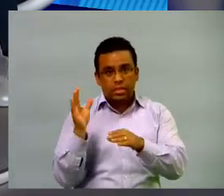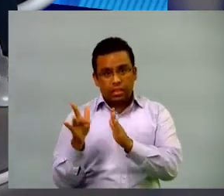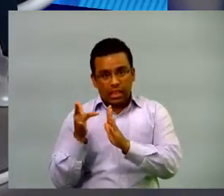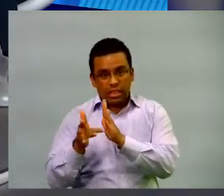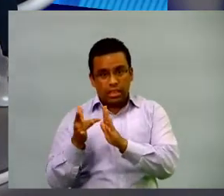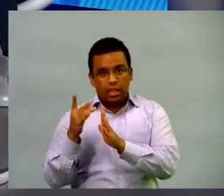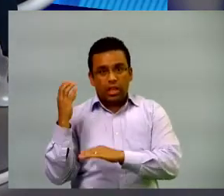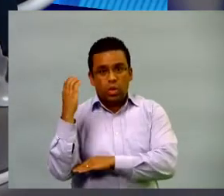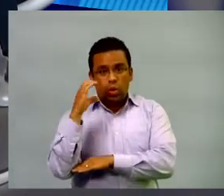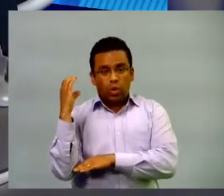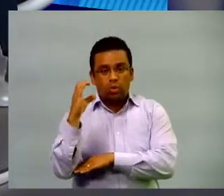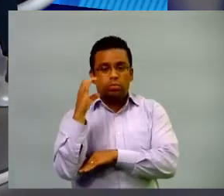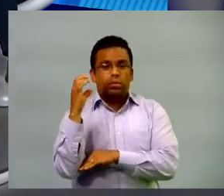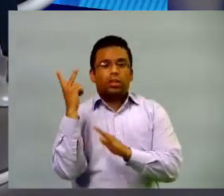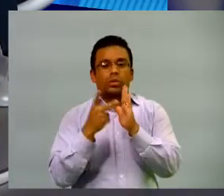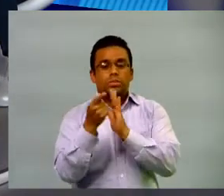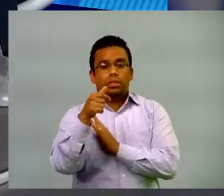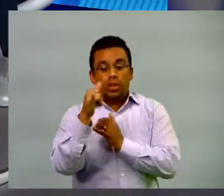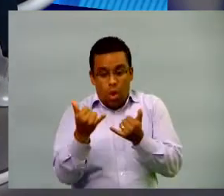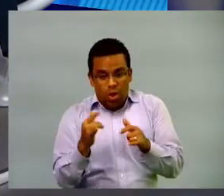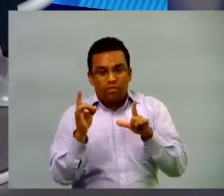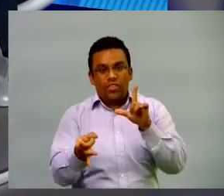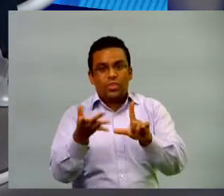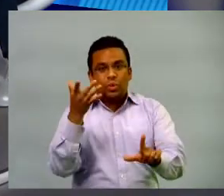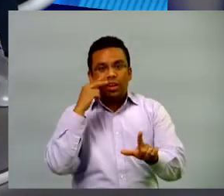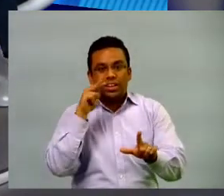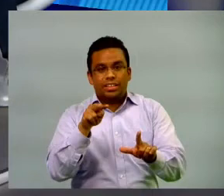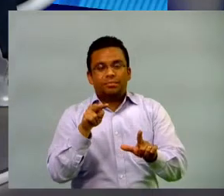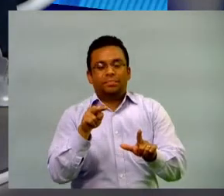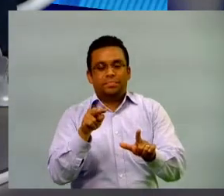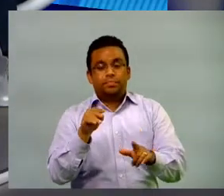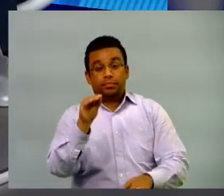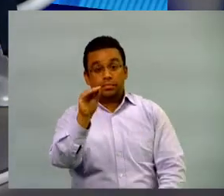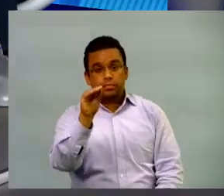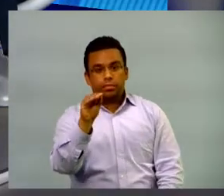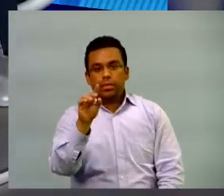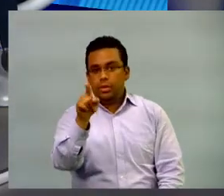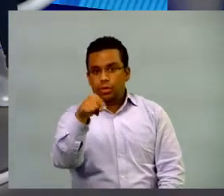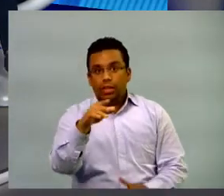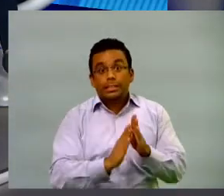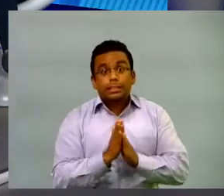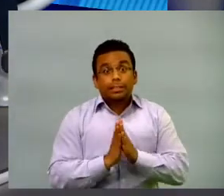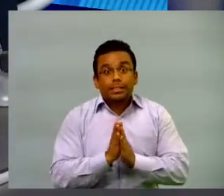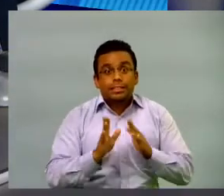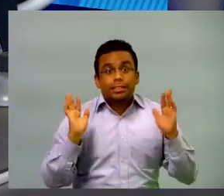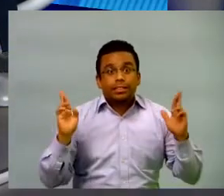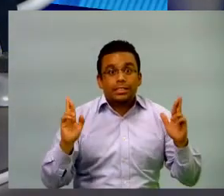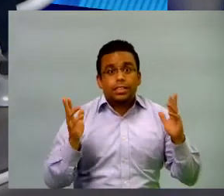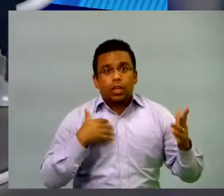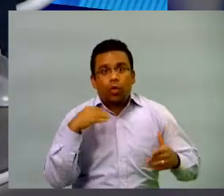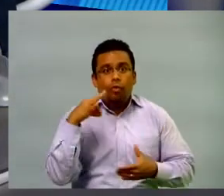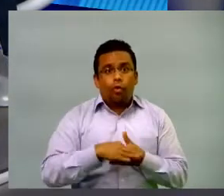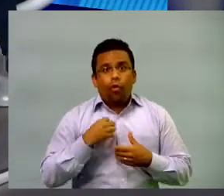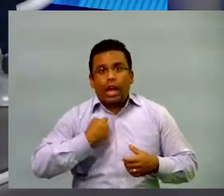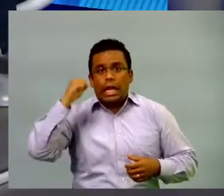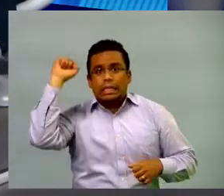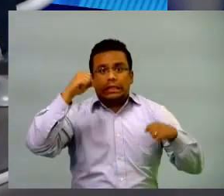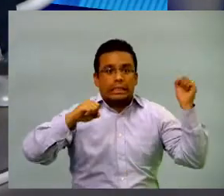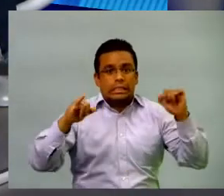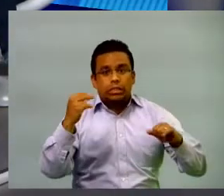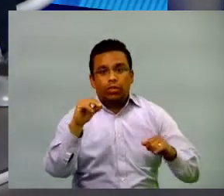2016 en esta edición virtual. Pero lo más importante, lo que todos están esperando, las votaciones de sobre estas 21 experiencias.